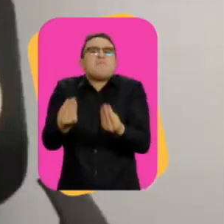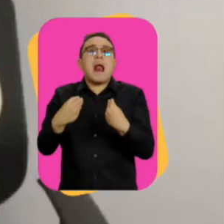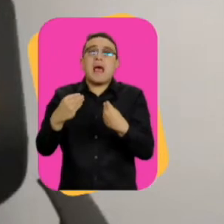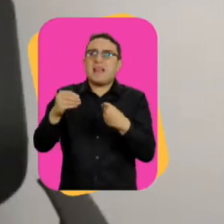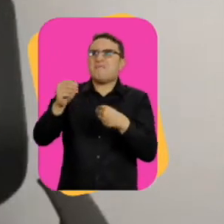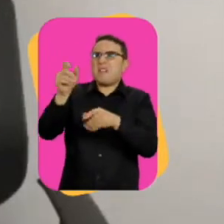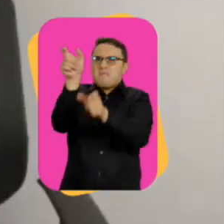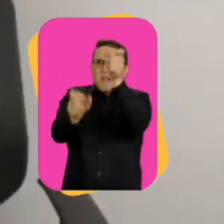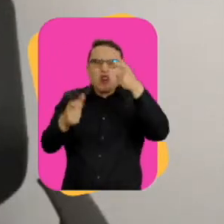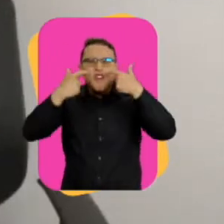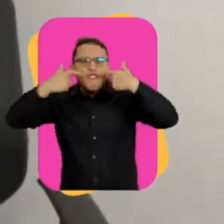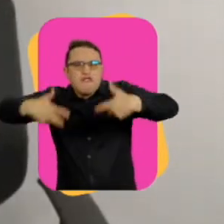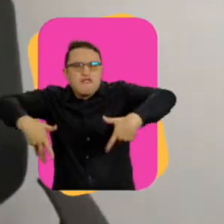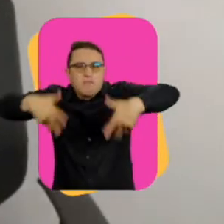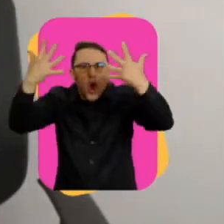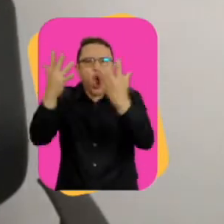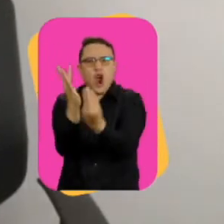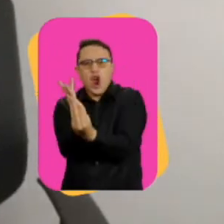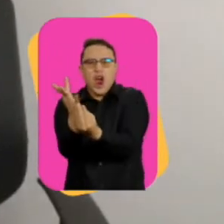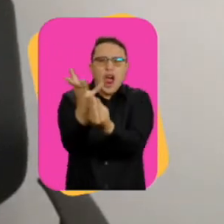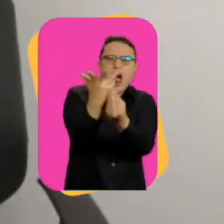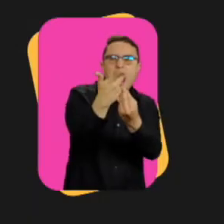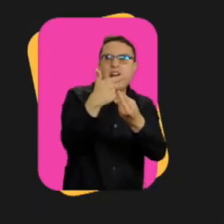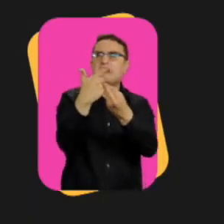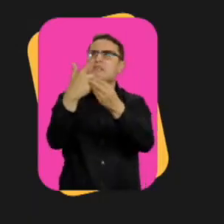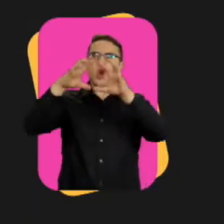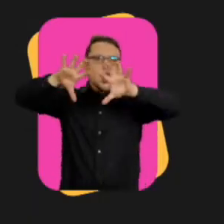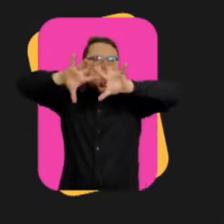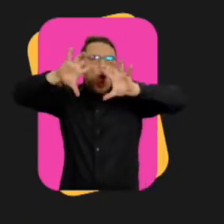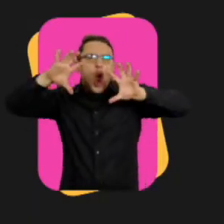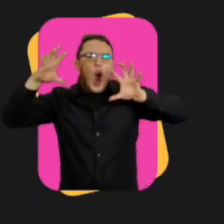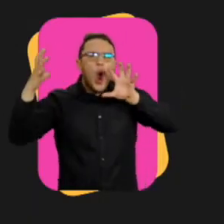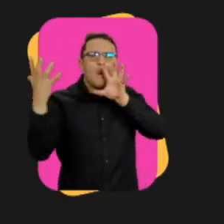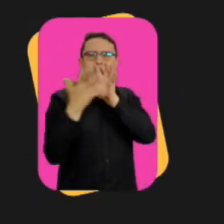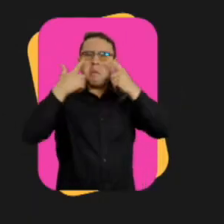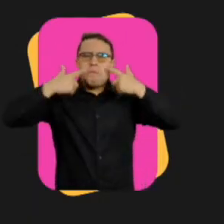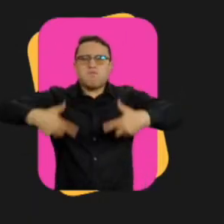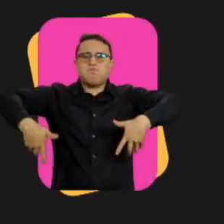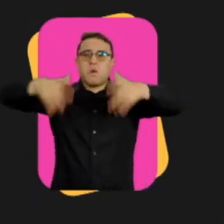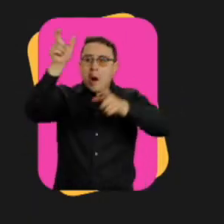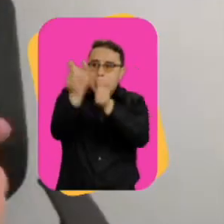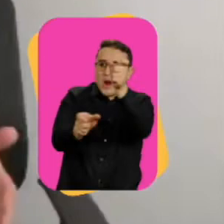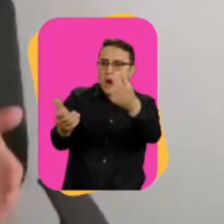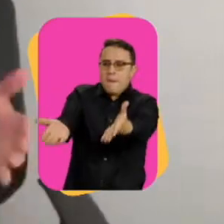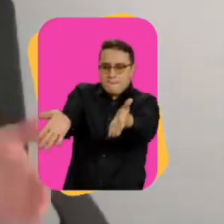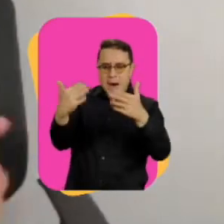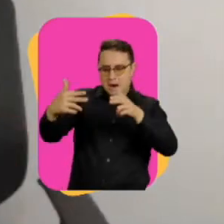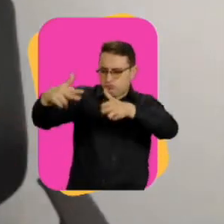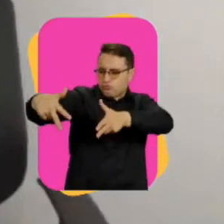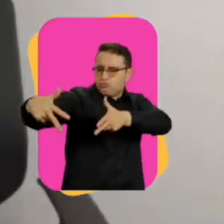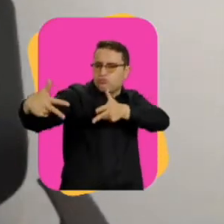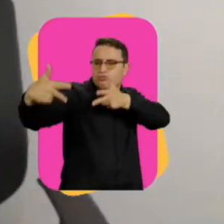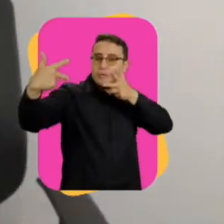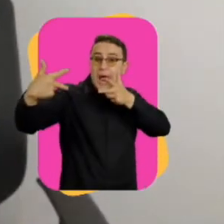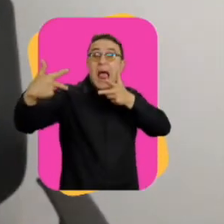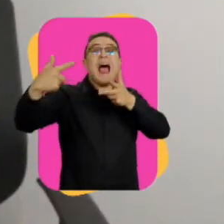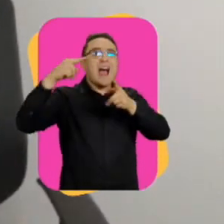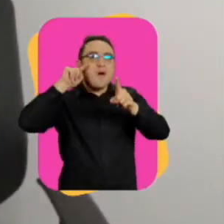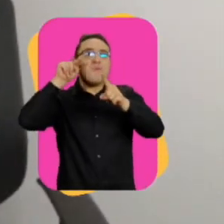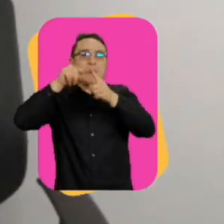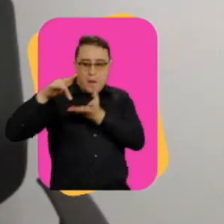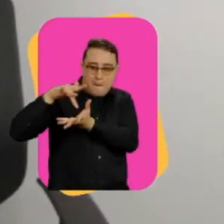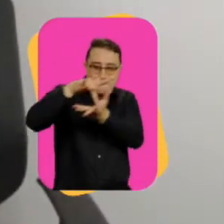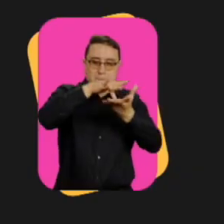con artistas, personalidades de talla mundial que en medio de ese contexto pudiesen participar dentro